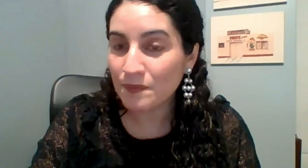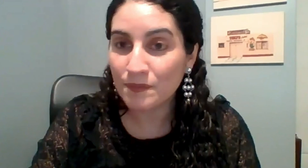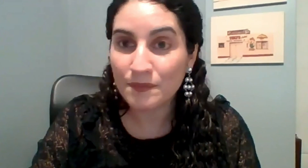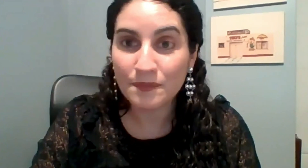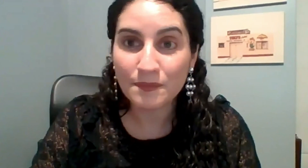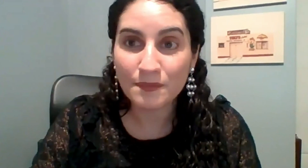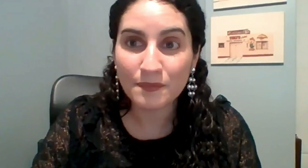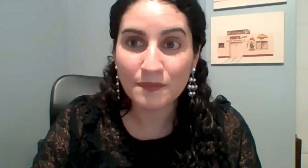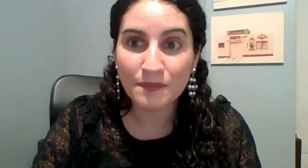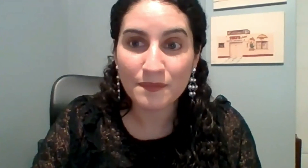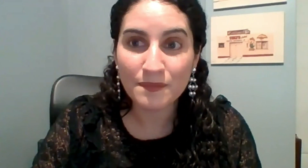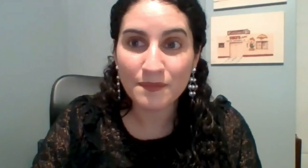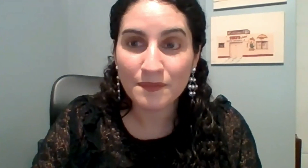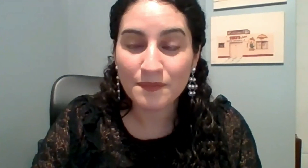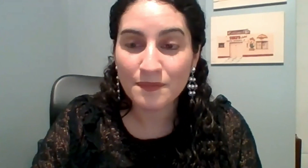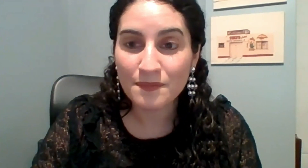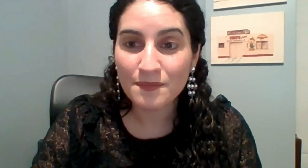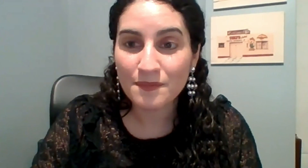pregunta.